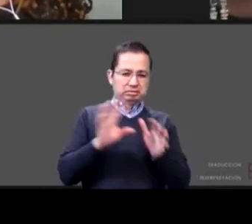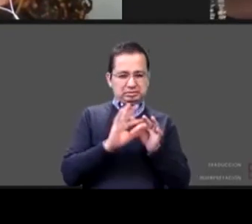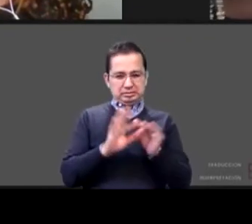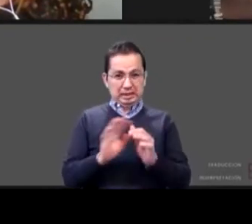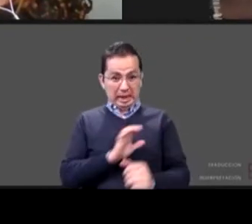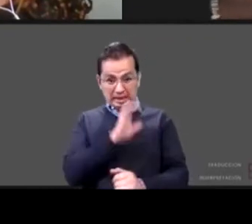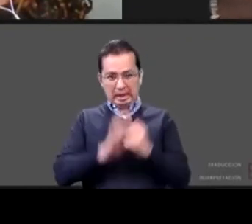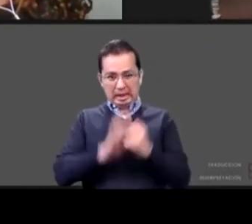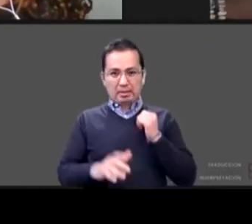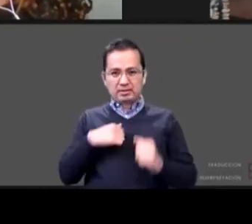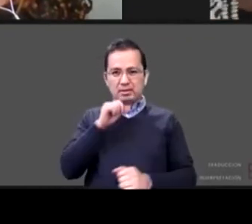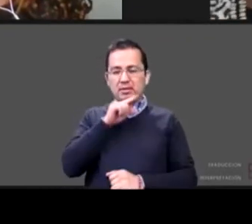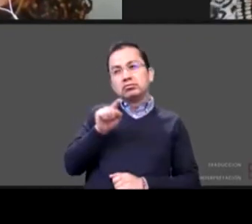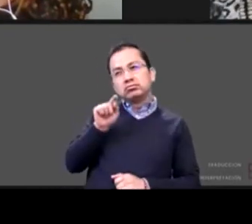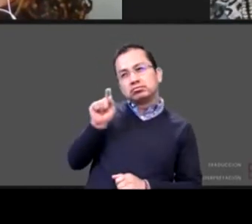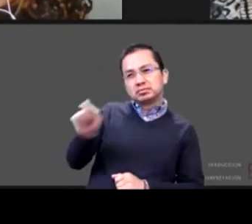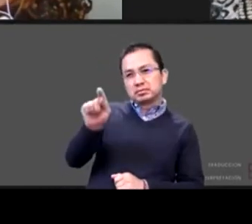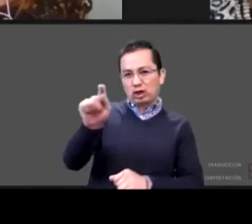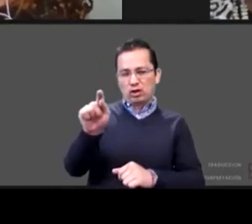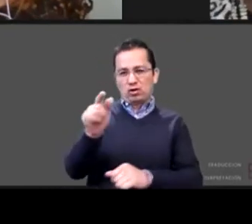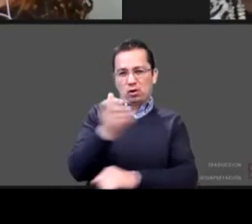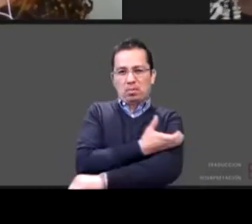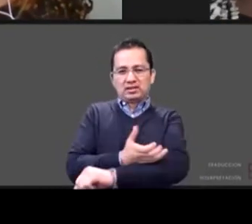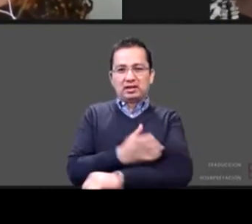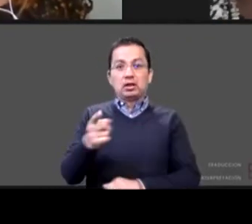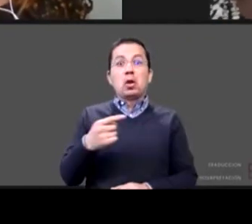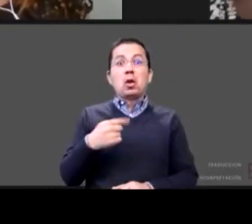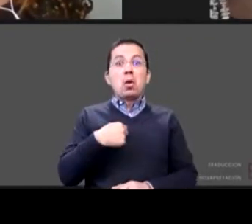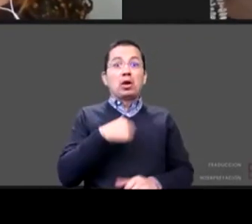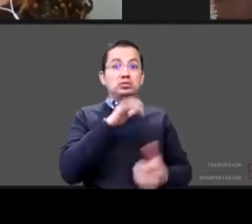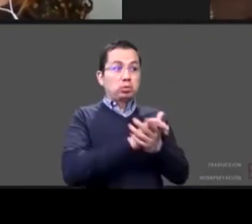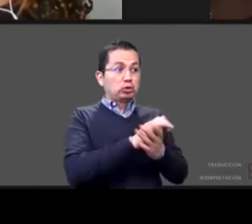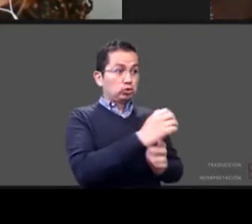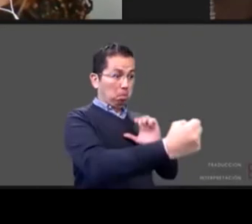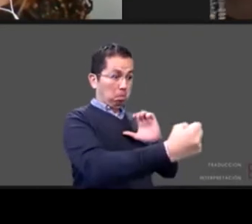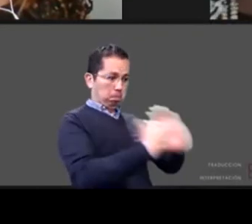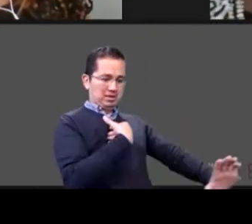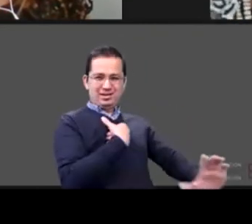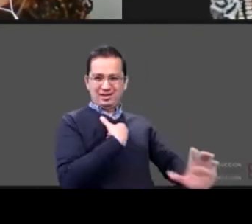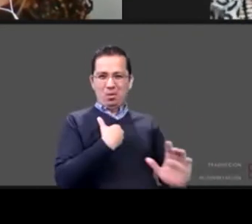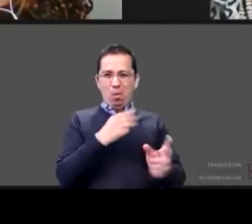los maridos también, que están apoyando a las mujeres que están trabajando, ¿no?